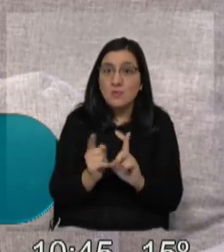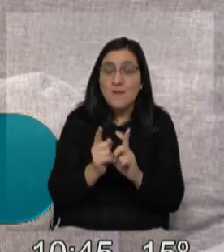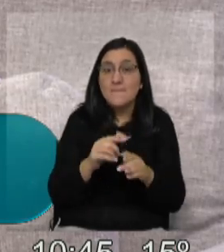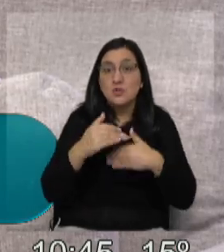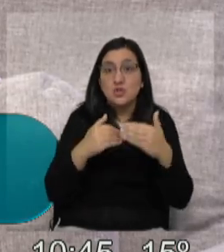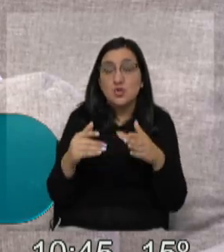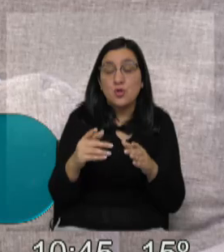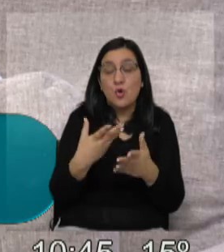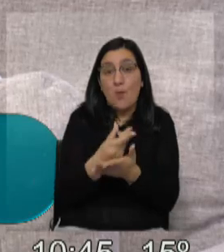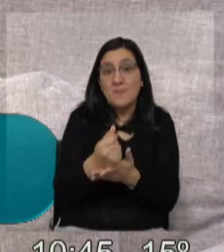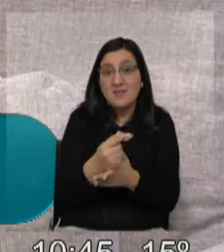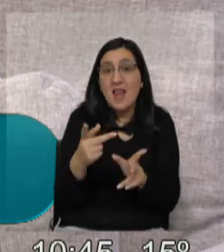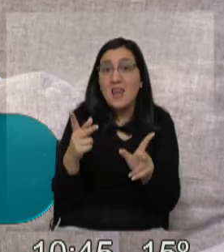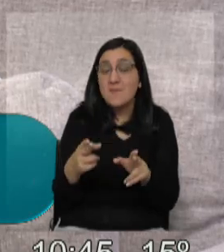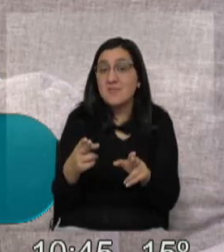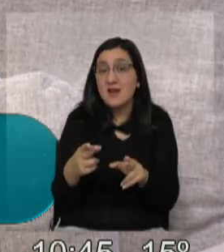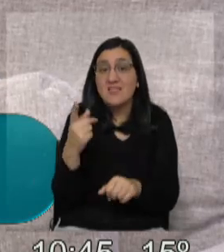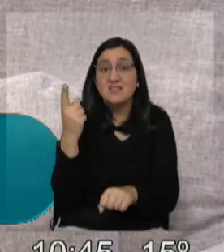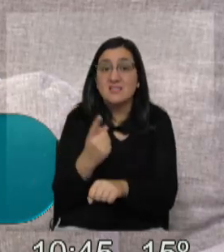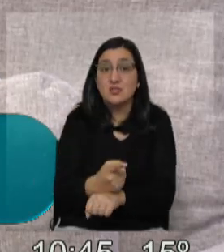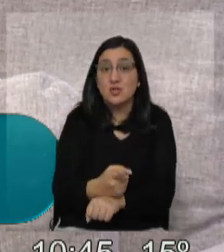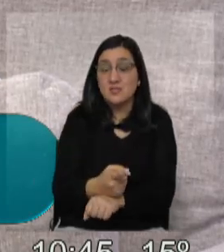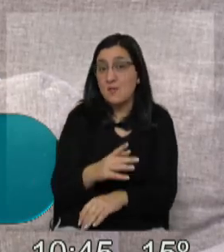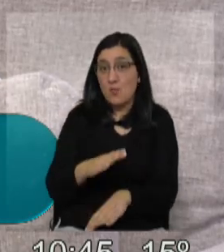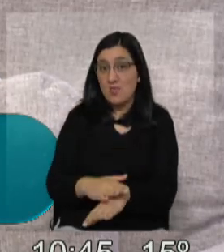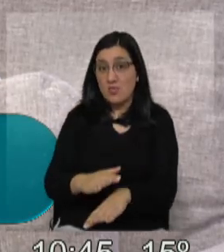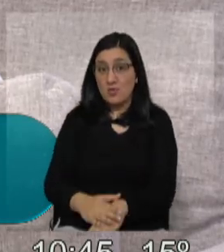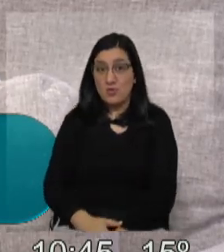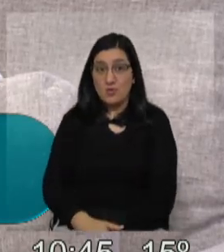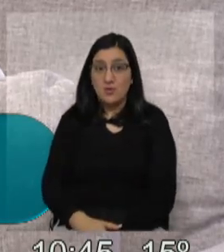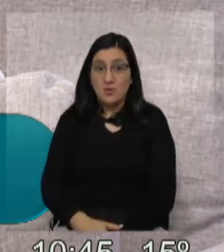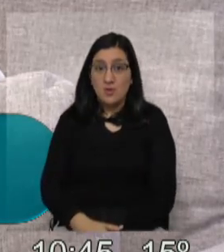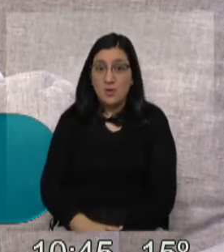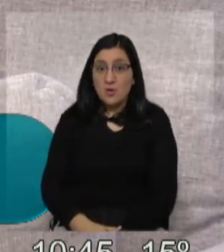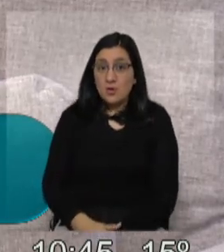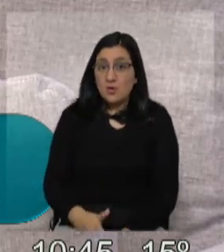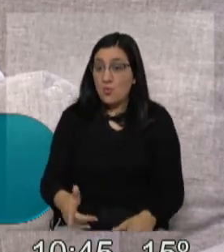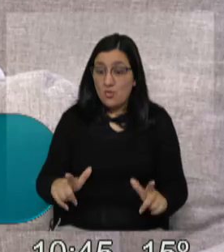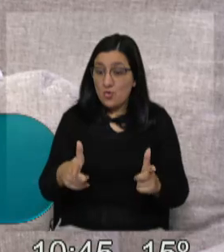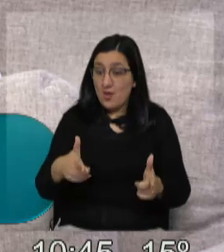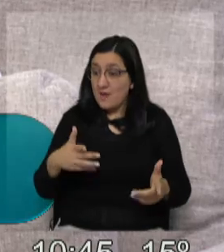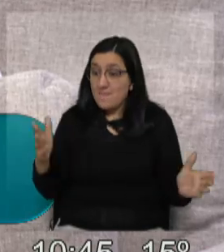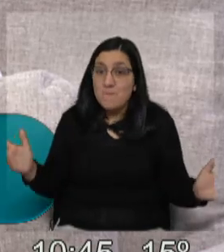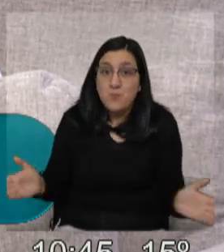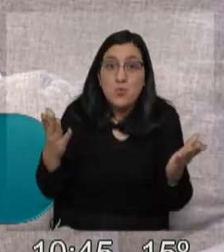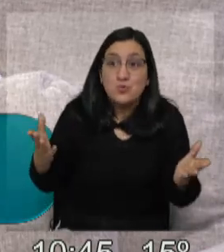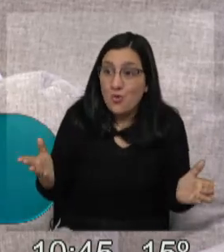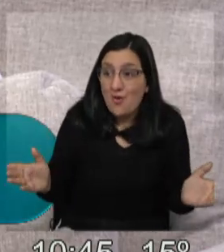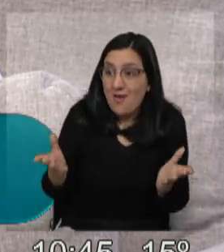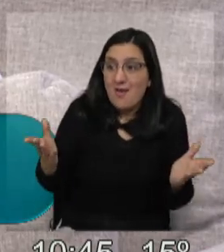compra. Y a limitar las decisiones en el momento. Porque cuando no hay impulso y no hay emociones,